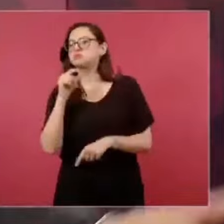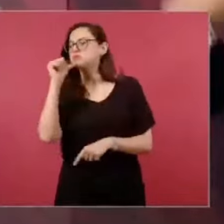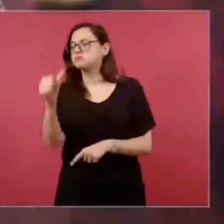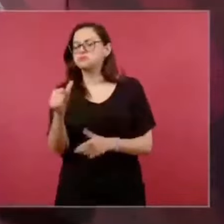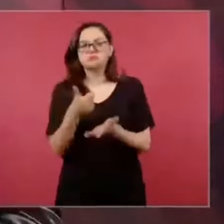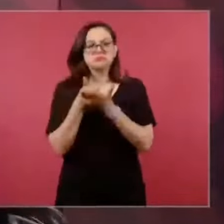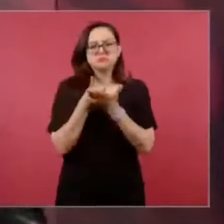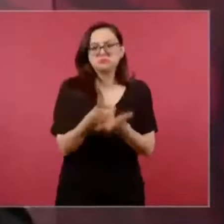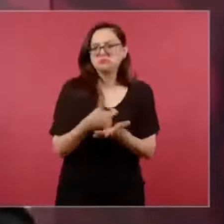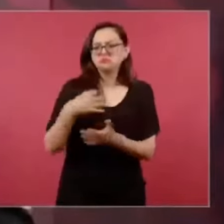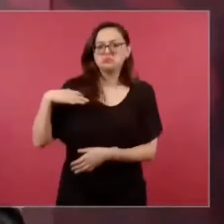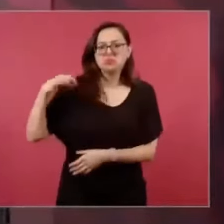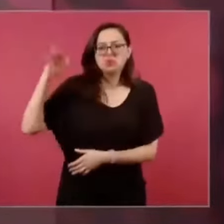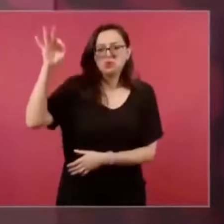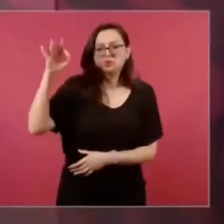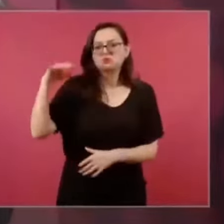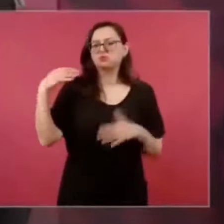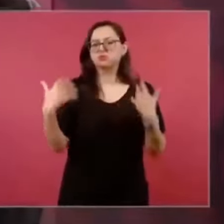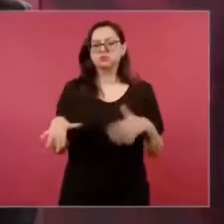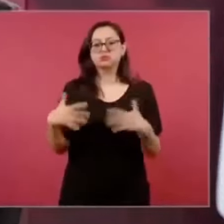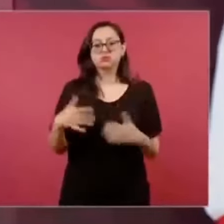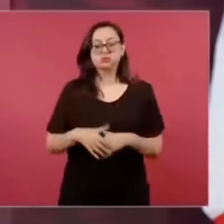Pero regreso, venían